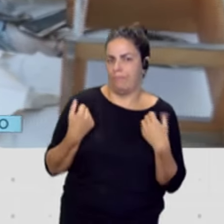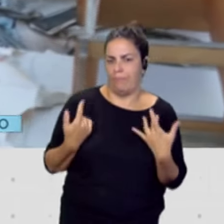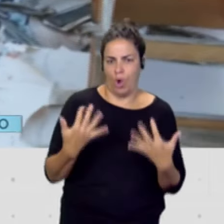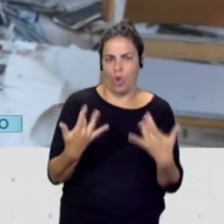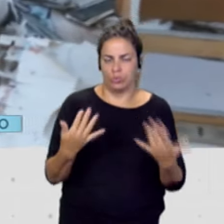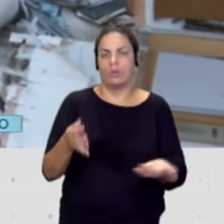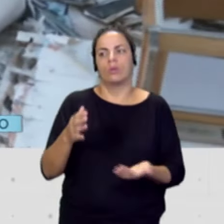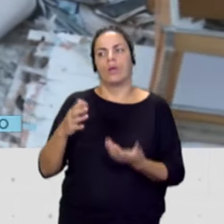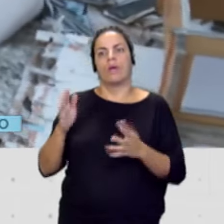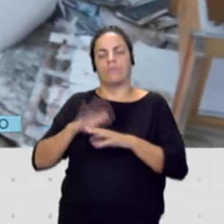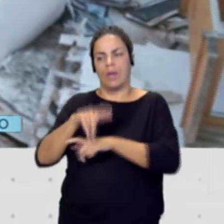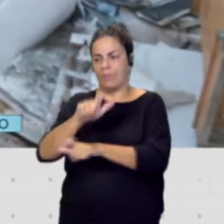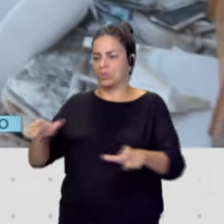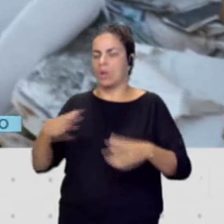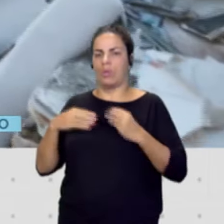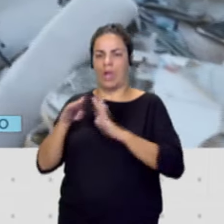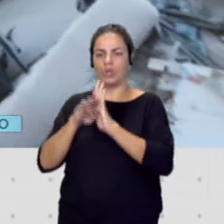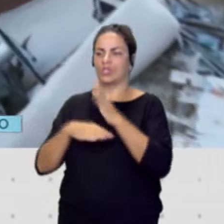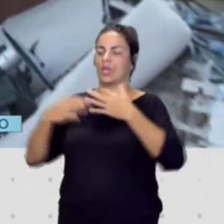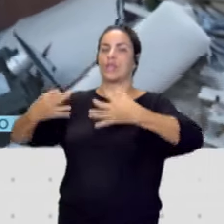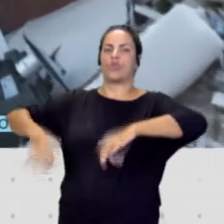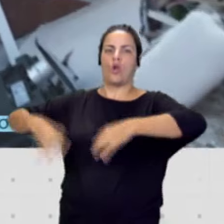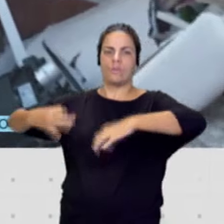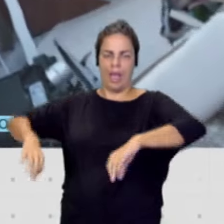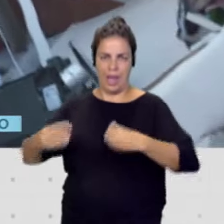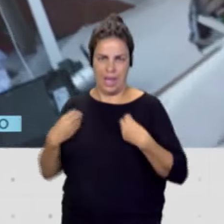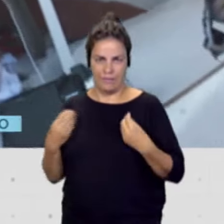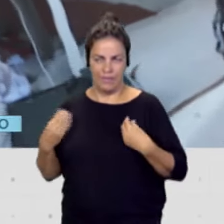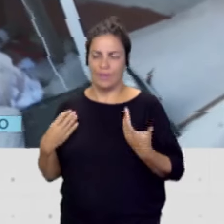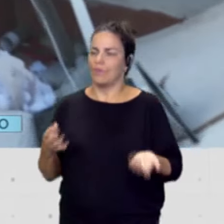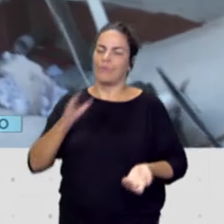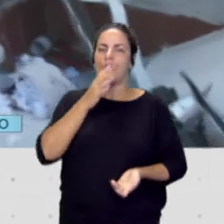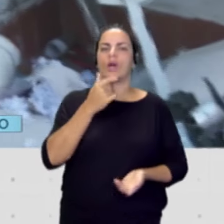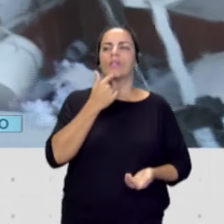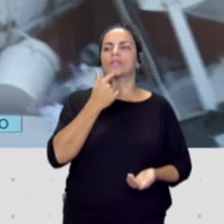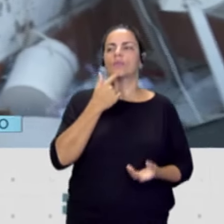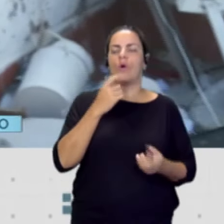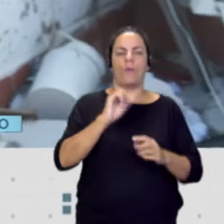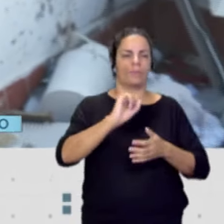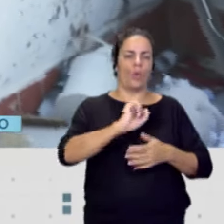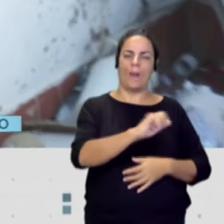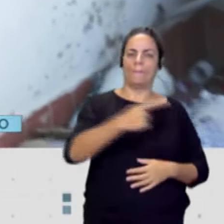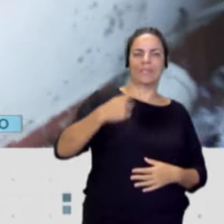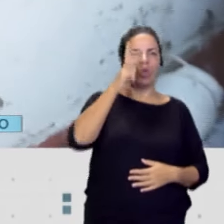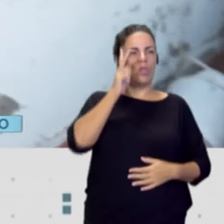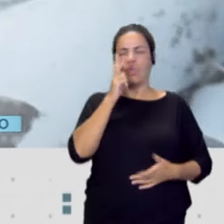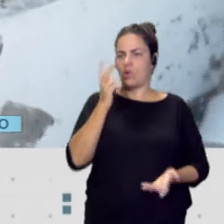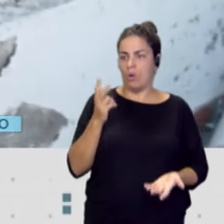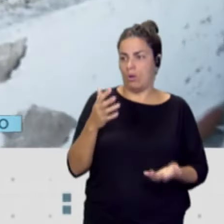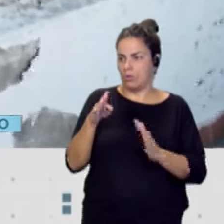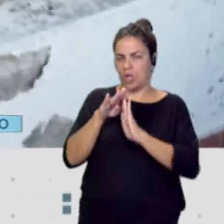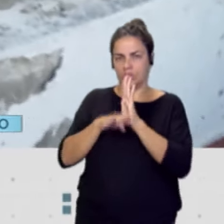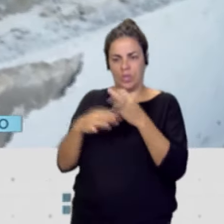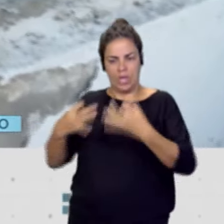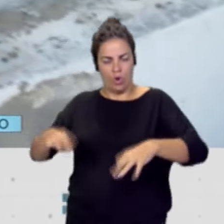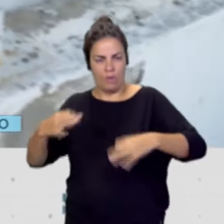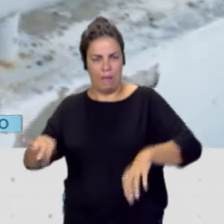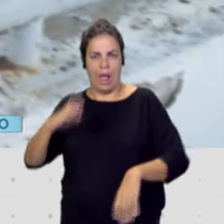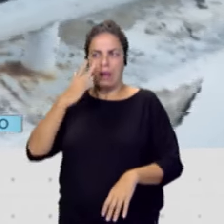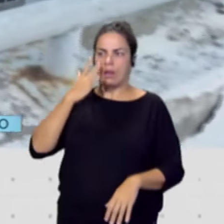condiciones normales, no ya en pisos de 100 metros cuadrados, sino en unas condiciones normales, limpias,